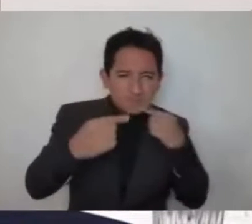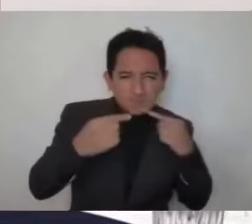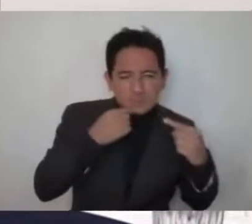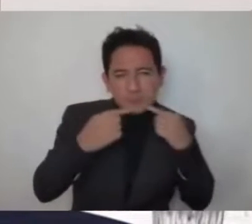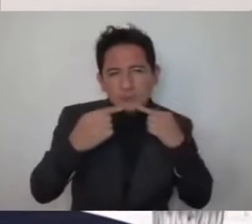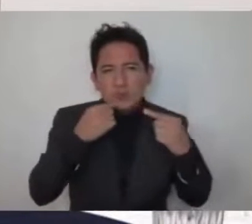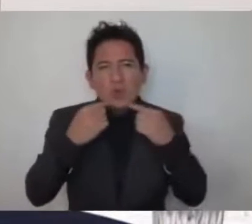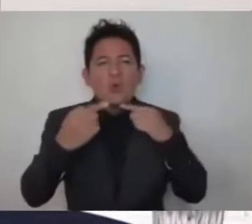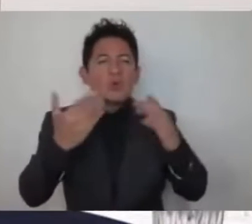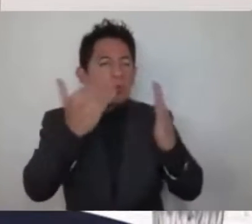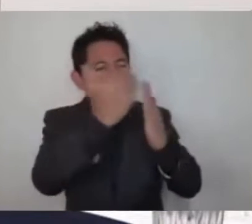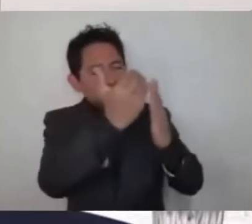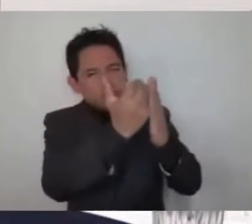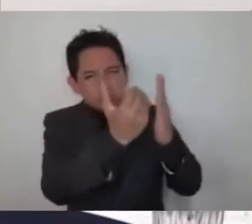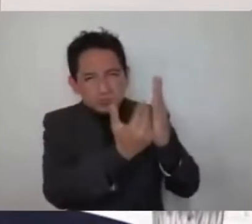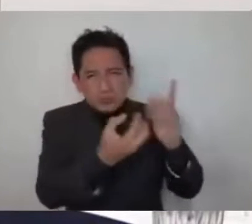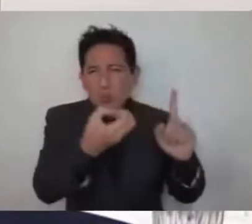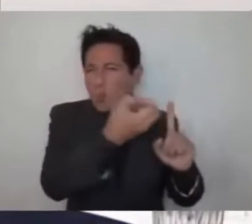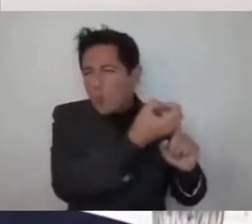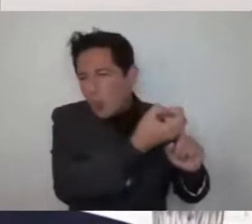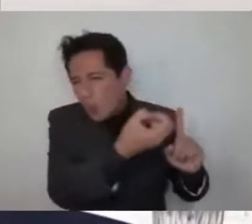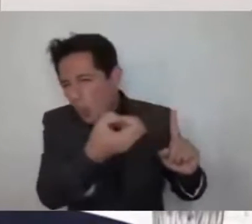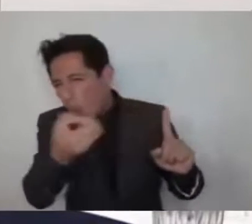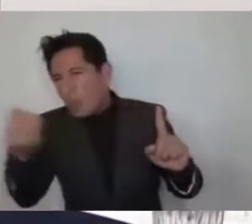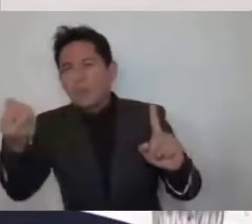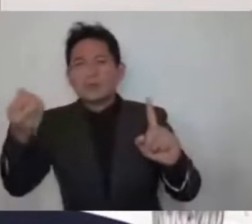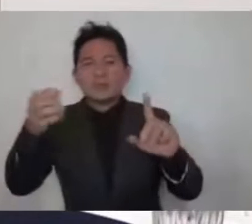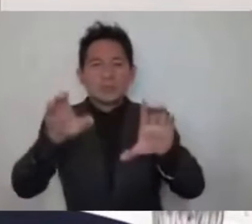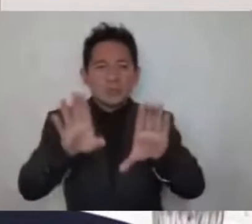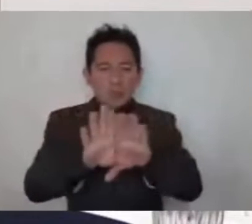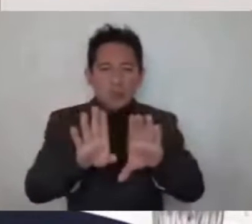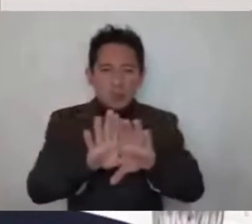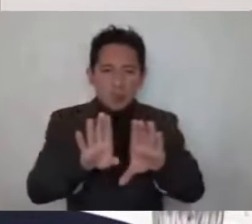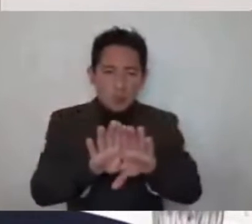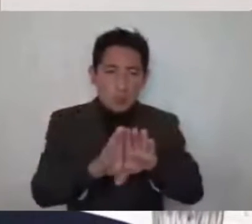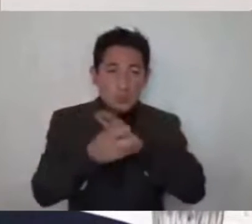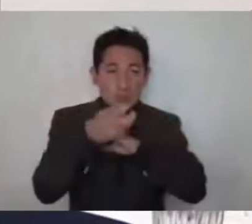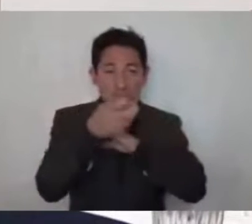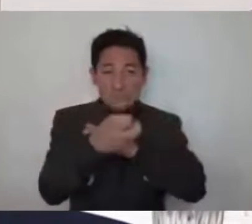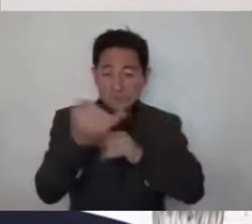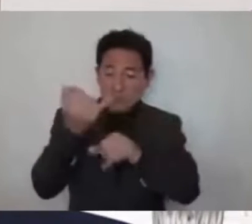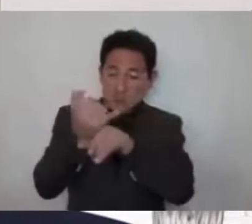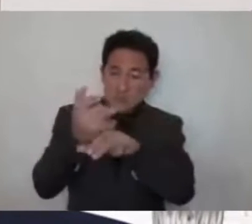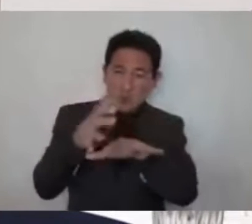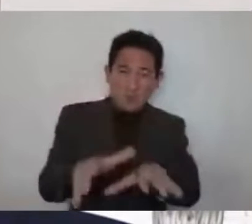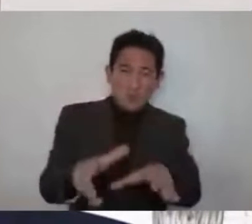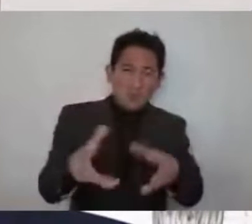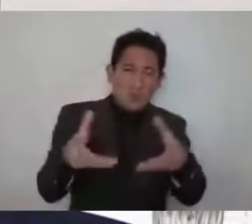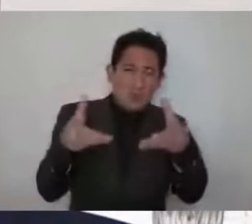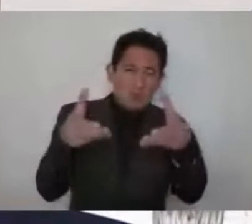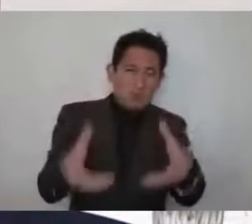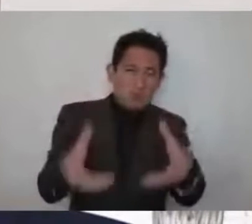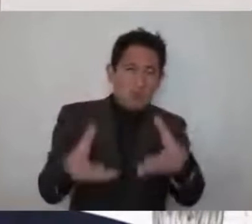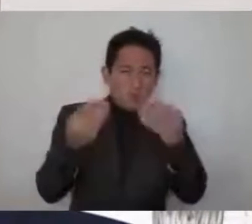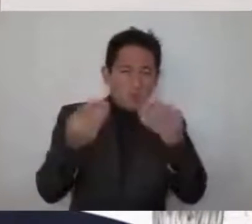cuadernos de jurisprudencia Pues hay uno solo relativo a flagrancia hay lo que tiene que ver con puesta a disposición